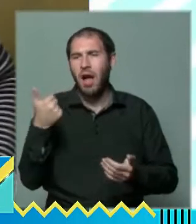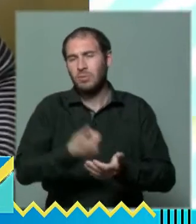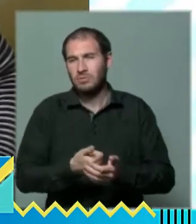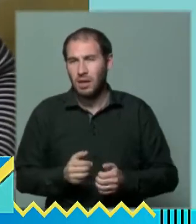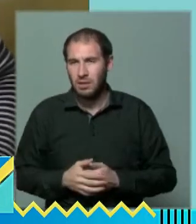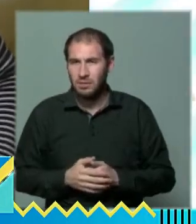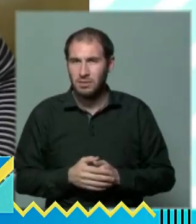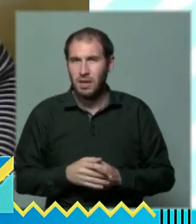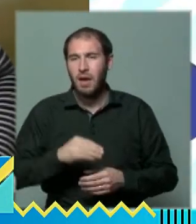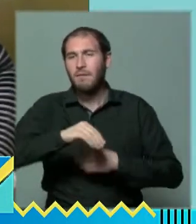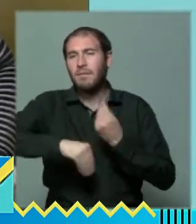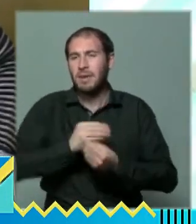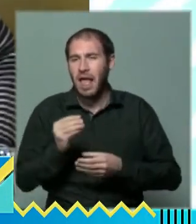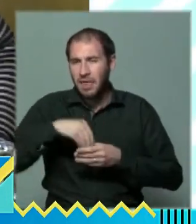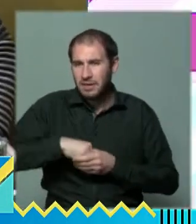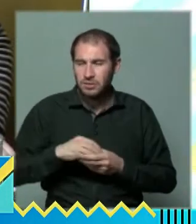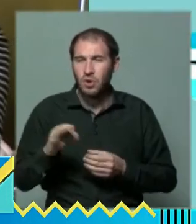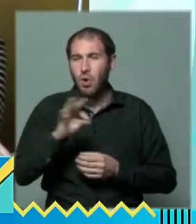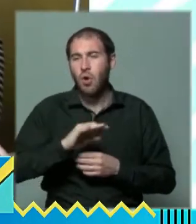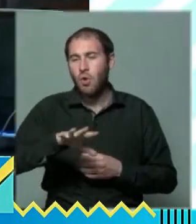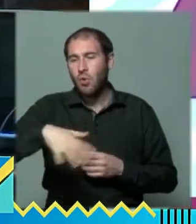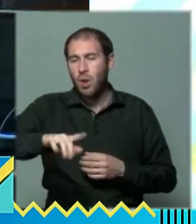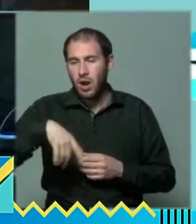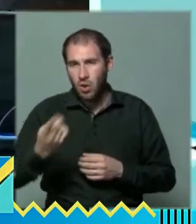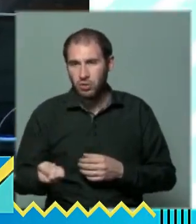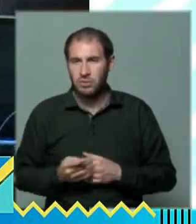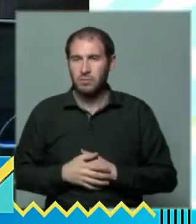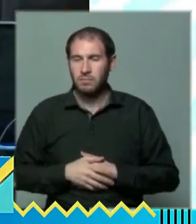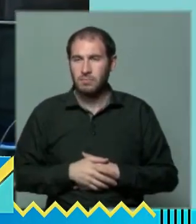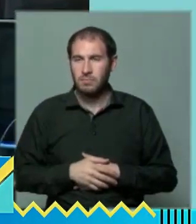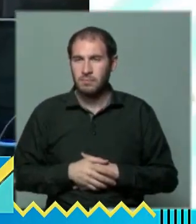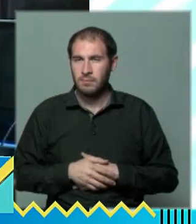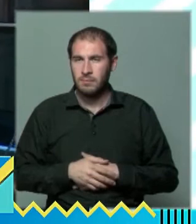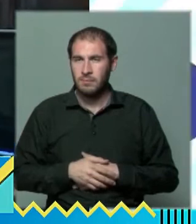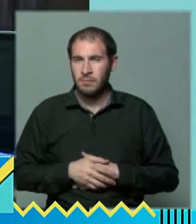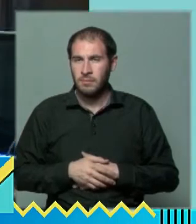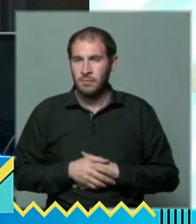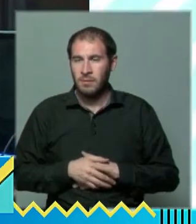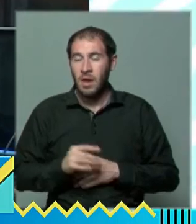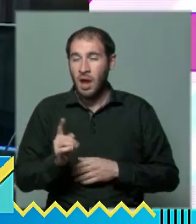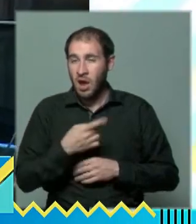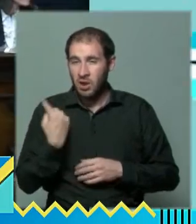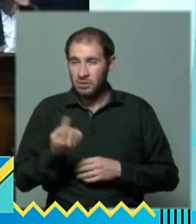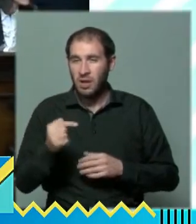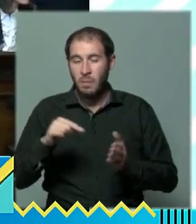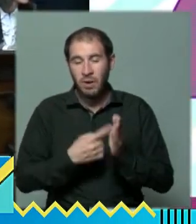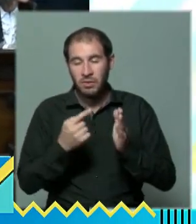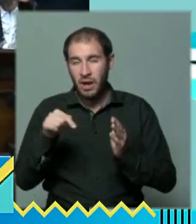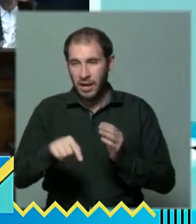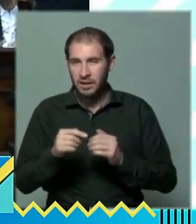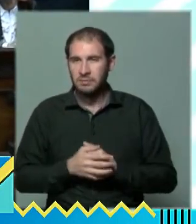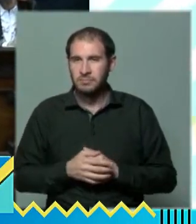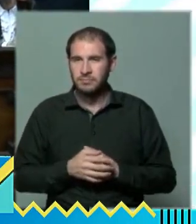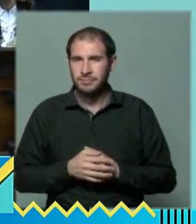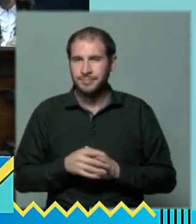abusado intrafamiliarmente o en algún otro lugar. Nosotros en ese artículo teníamos